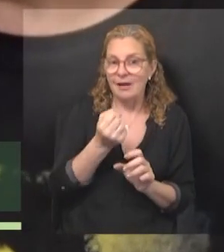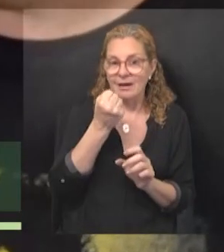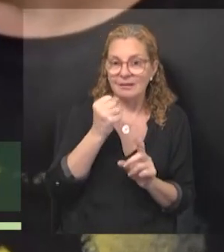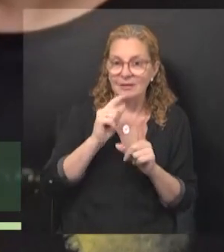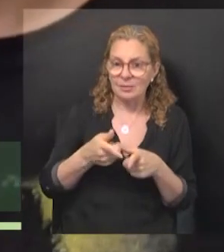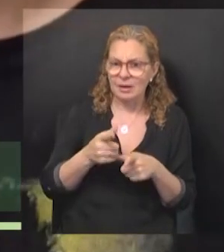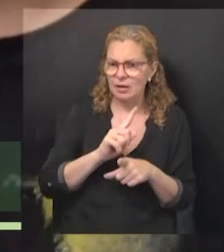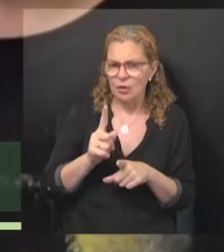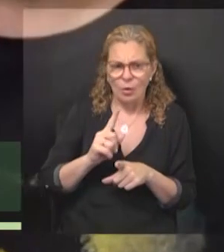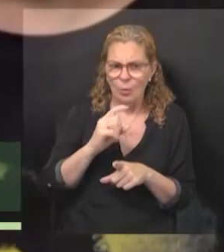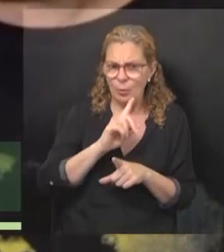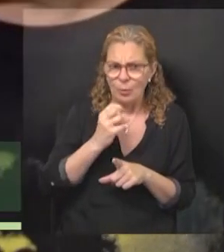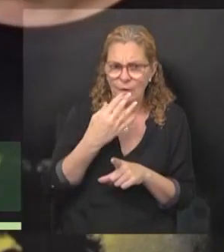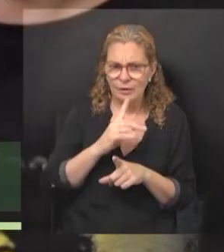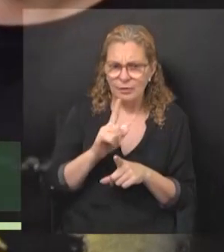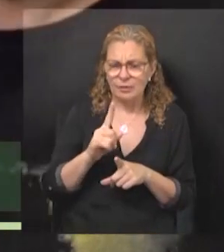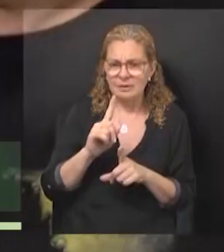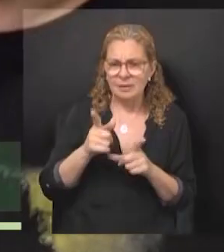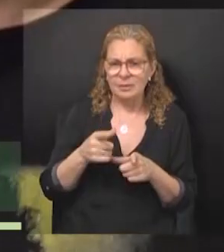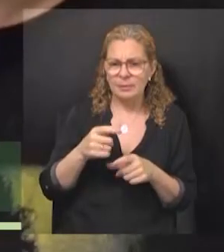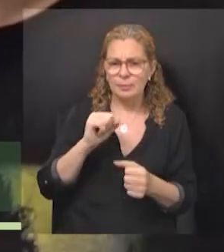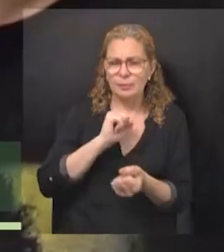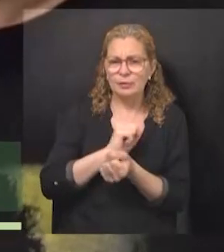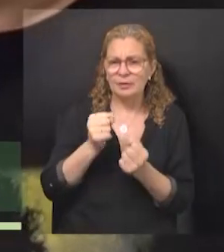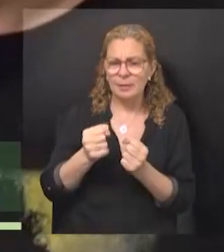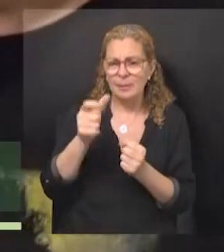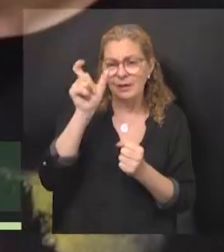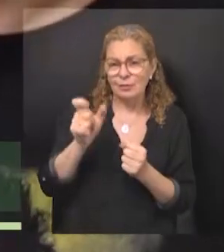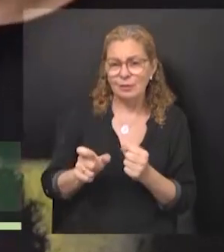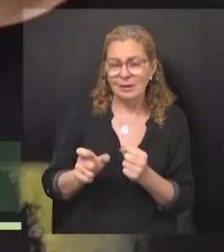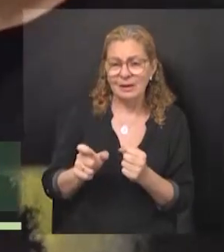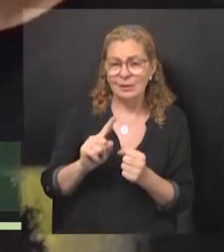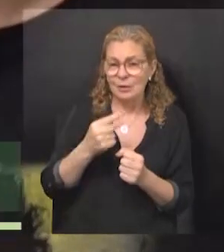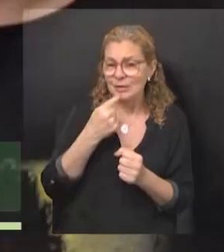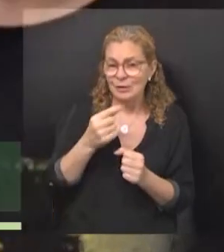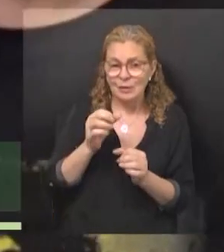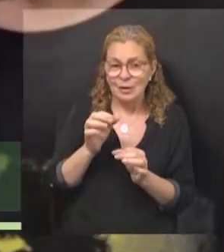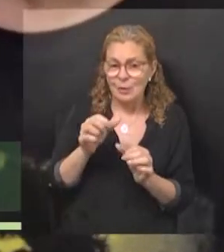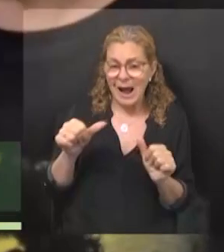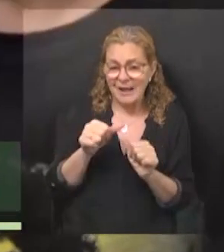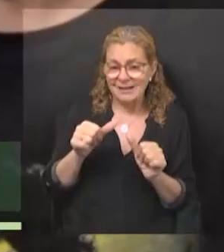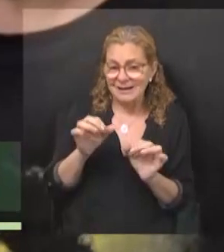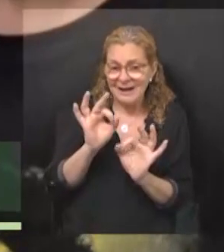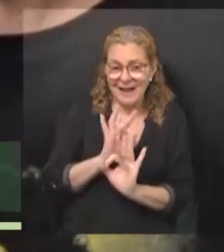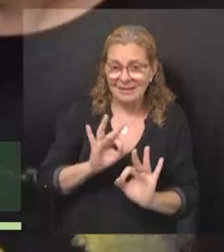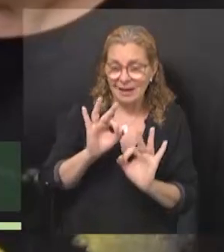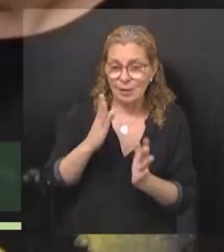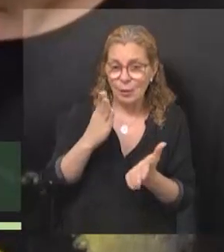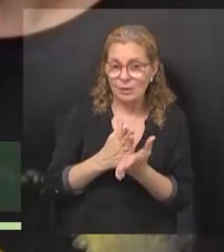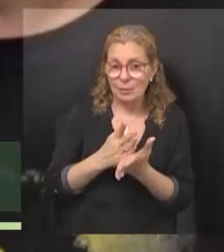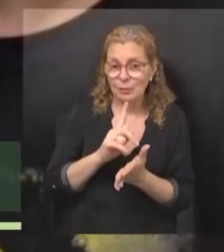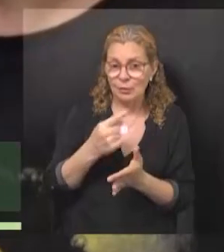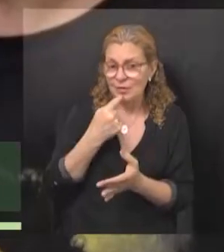también indebidas e incluso procesamientos de personas que ni siquiera han cometido delitos en esto último no es ningún